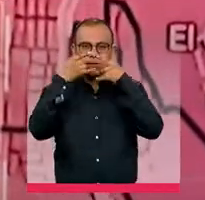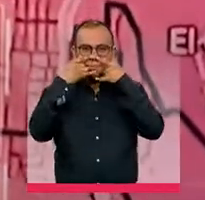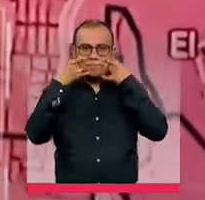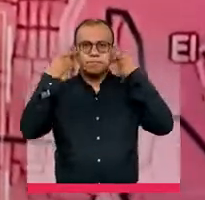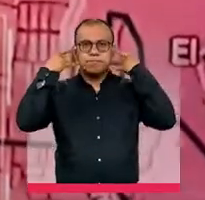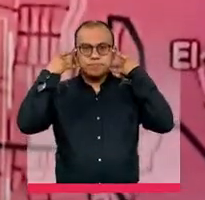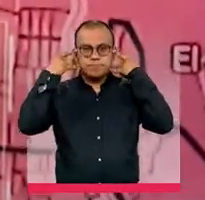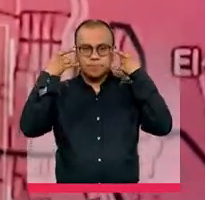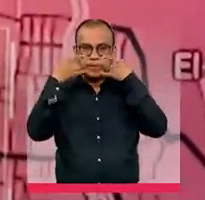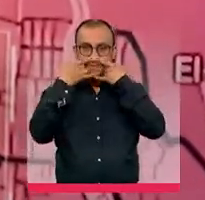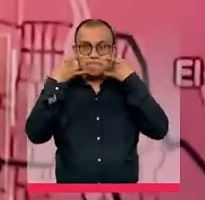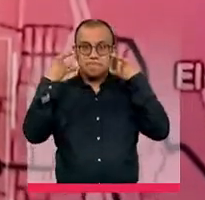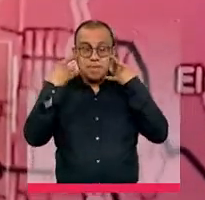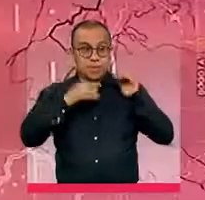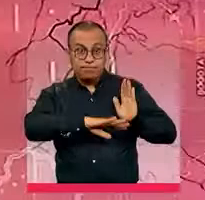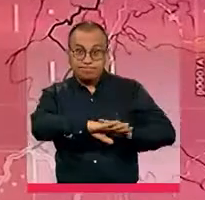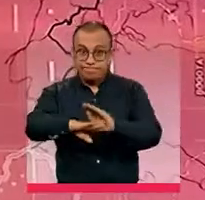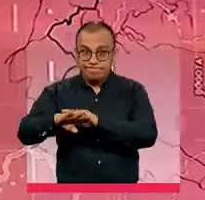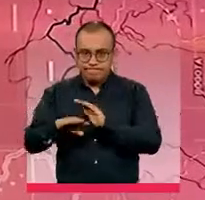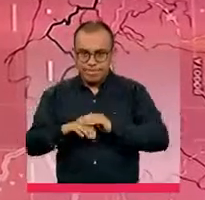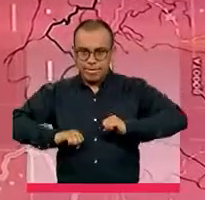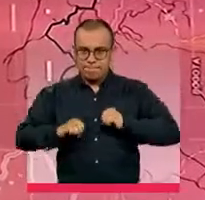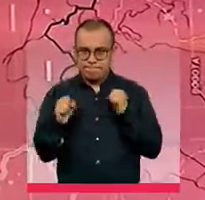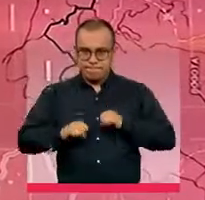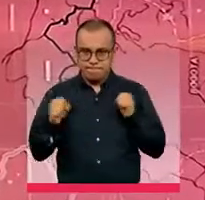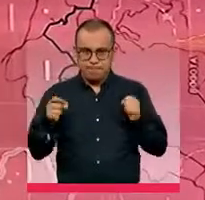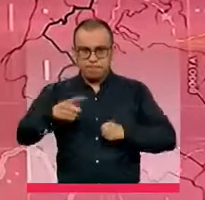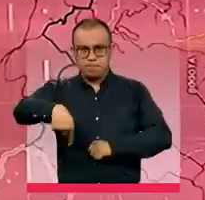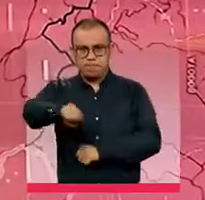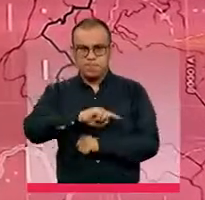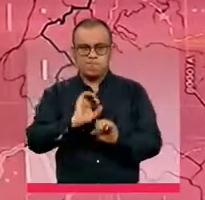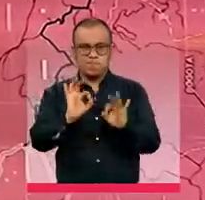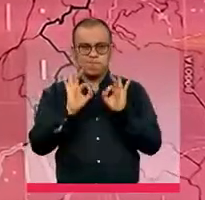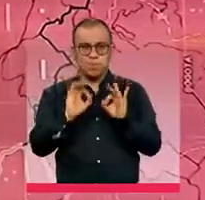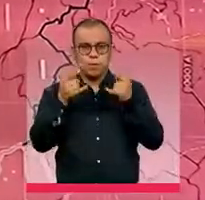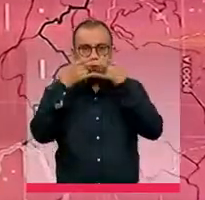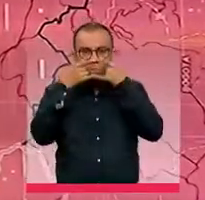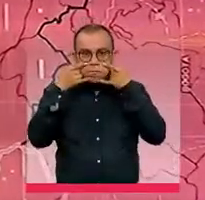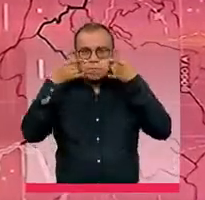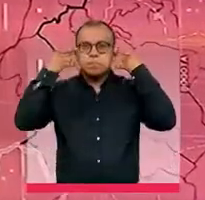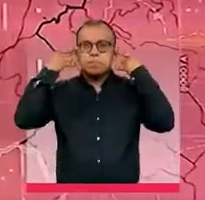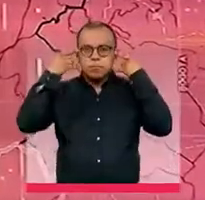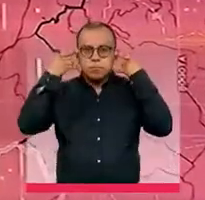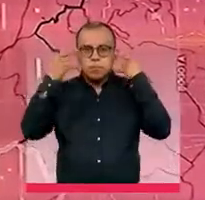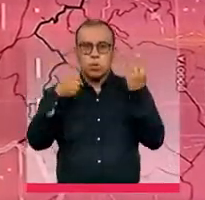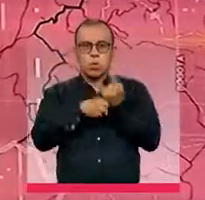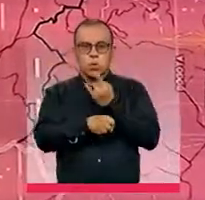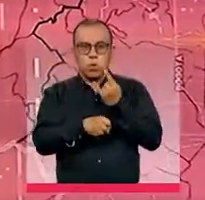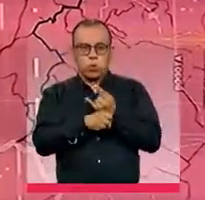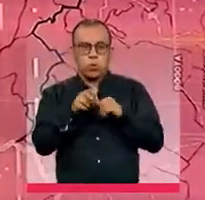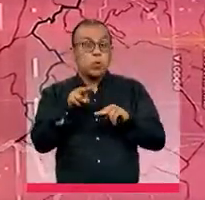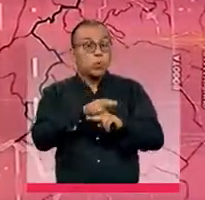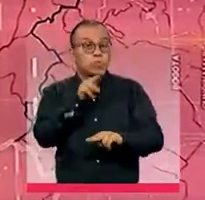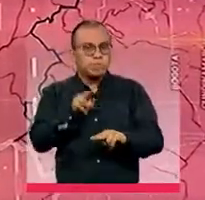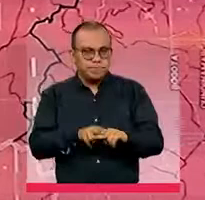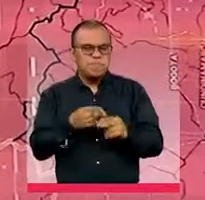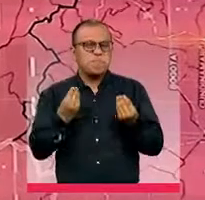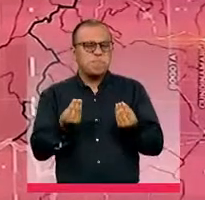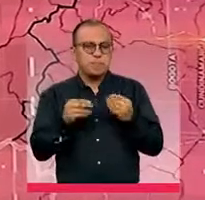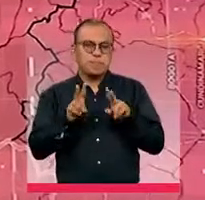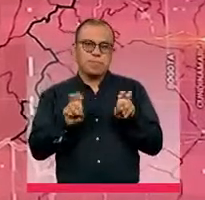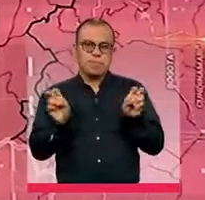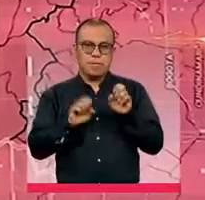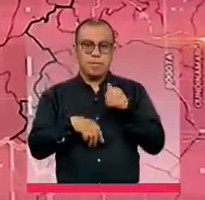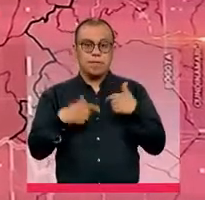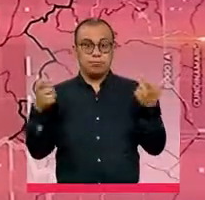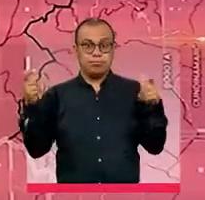tapabocas. Las autoridades invitaron a los bogotanos a utilizar preferiblemente los tapabocas de uso convencional, esto para evitar